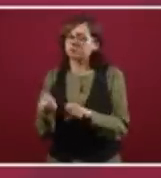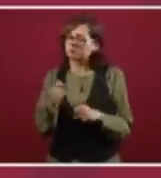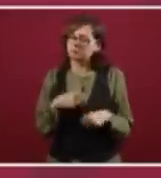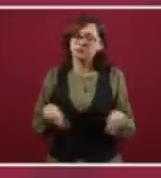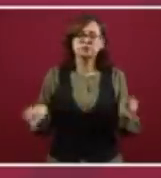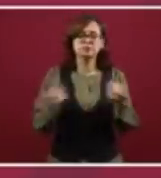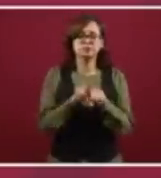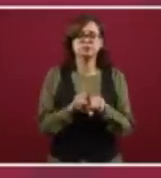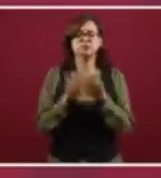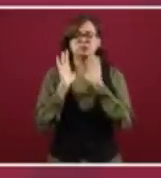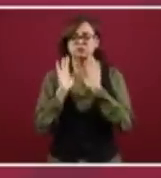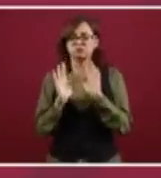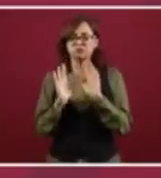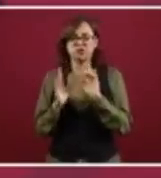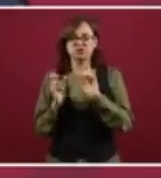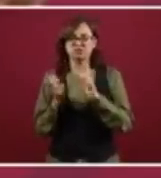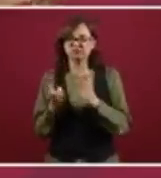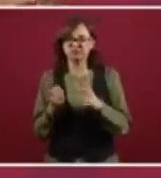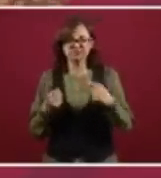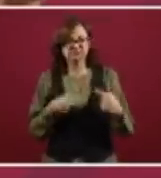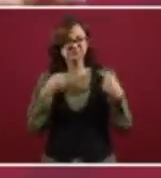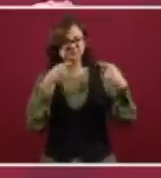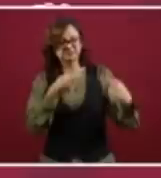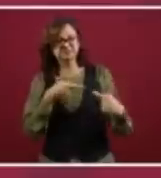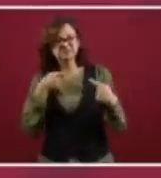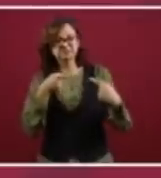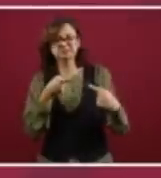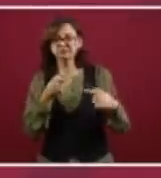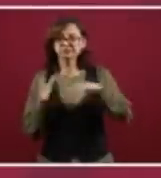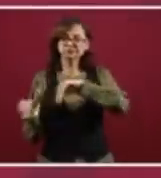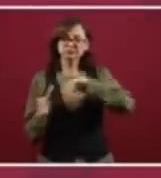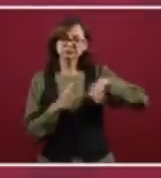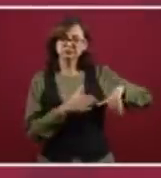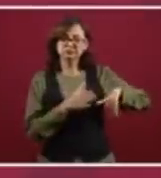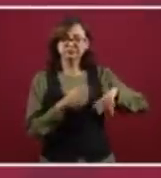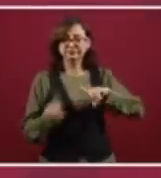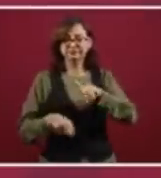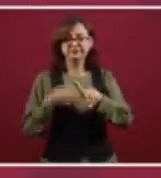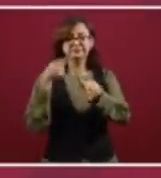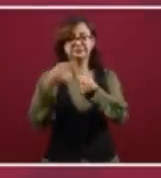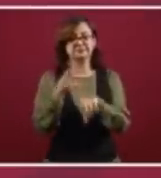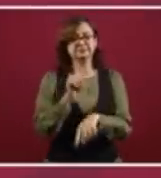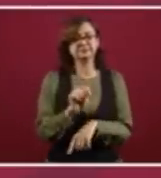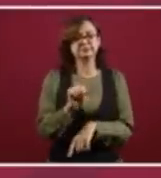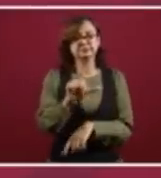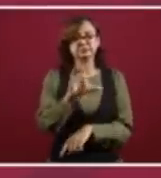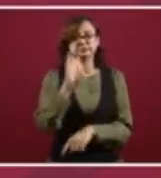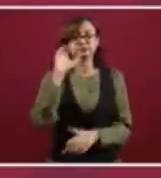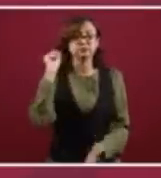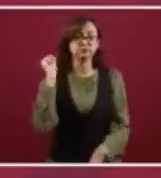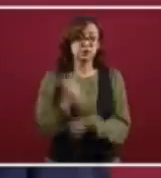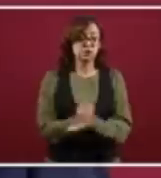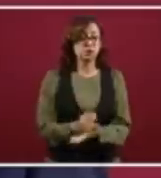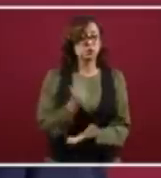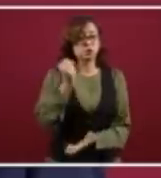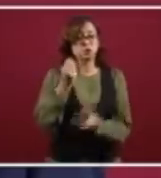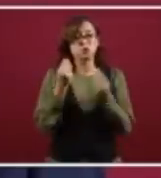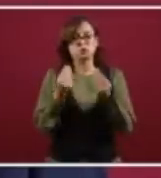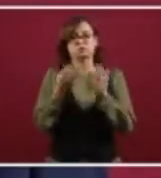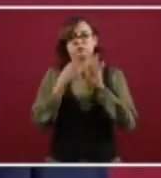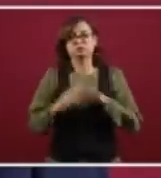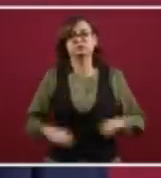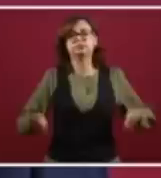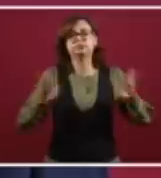Se está separando de la importancia que tiene el que se apruebe el tratado para la